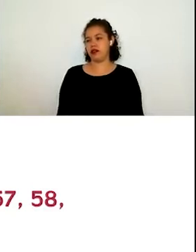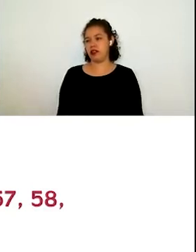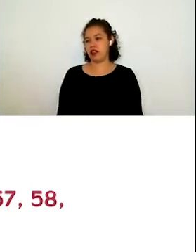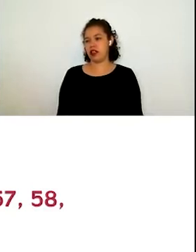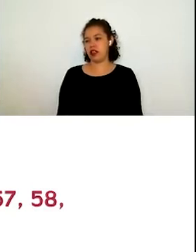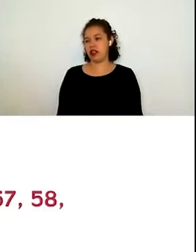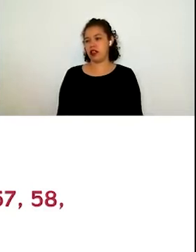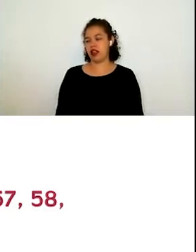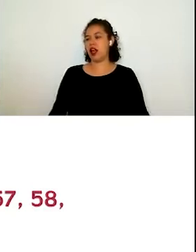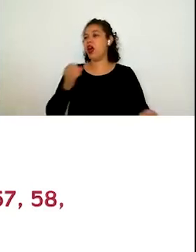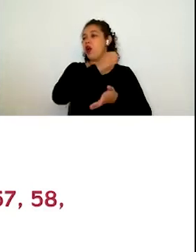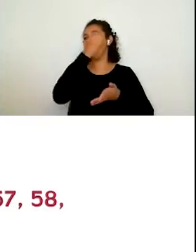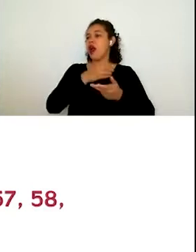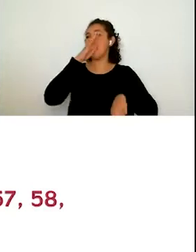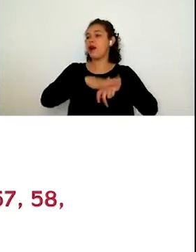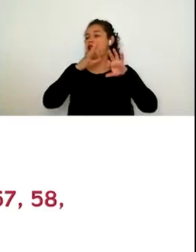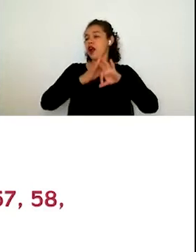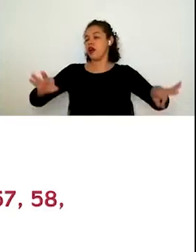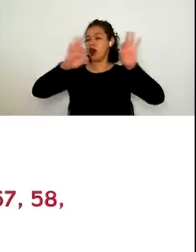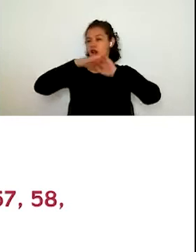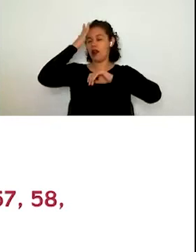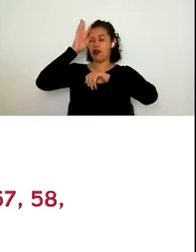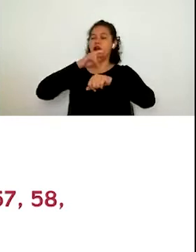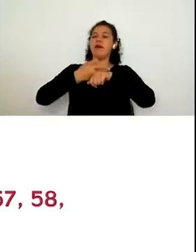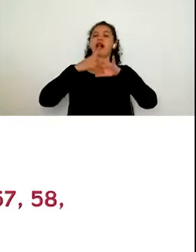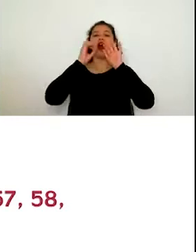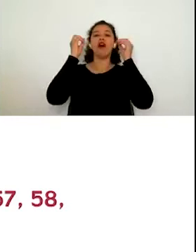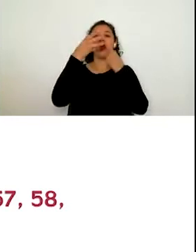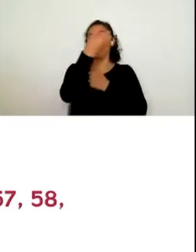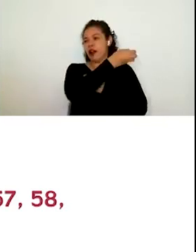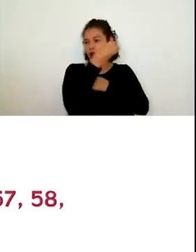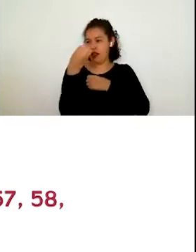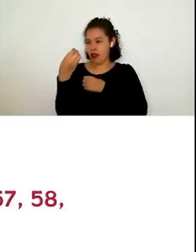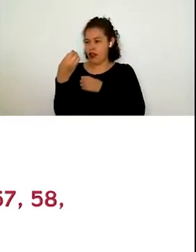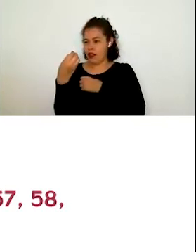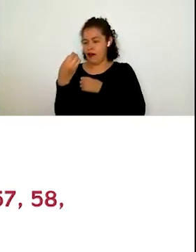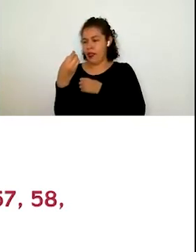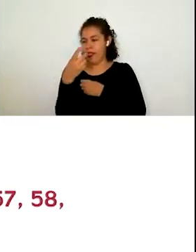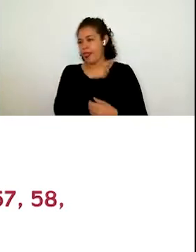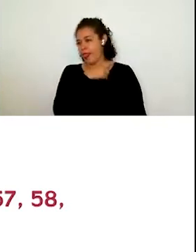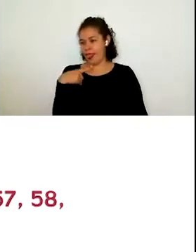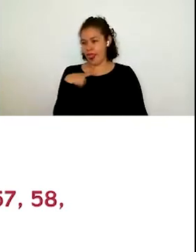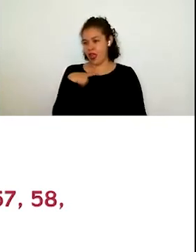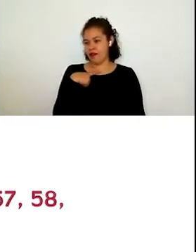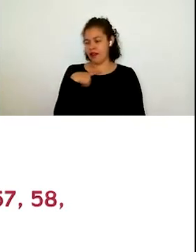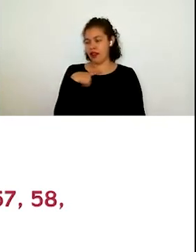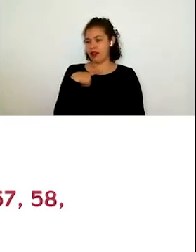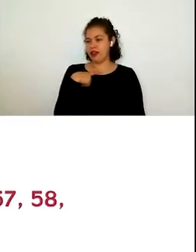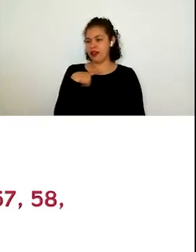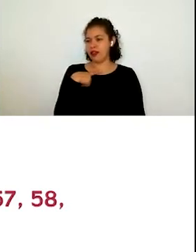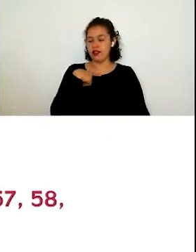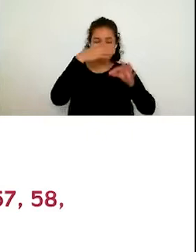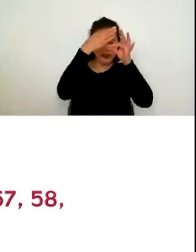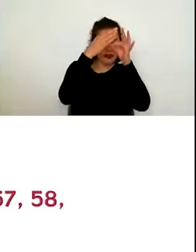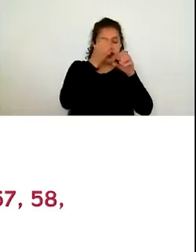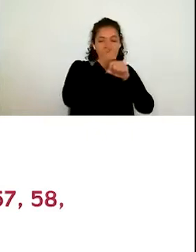los patronos como órgano colegiado son que deben de cumplir con la debida administración de los